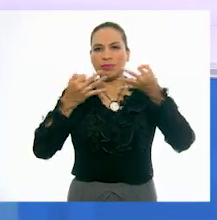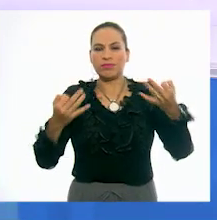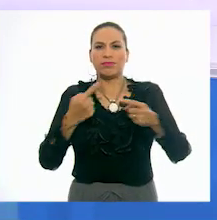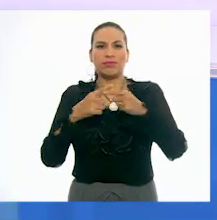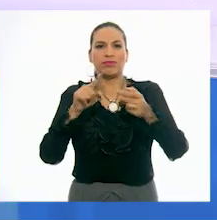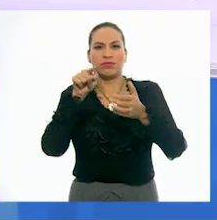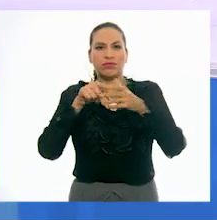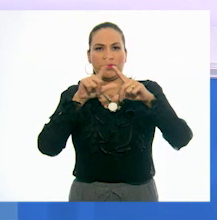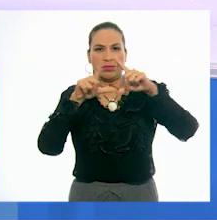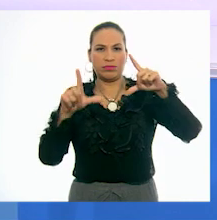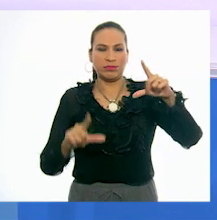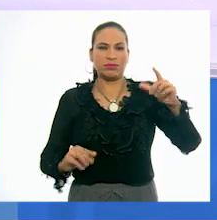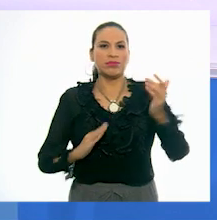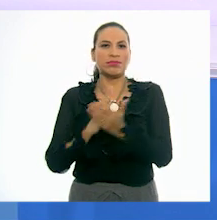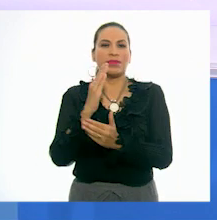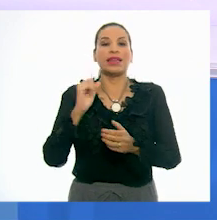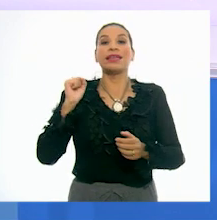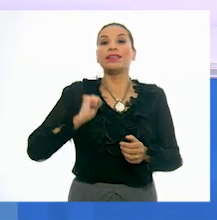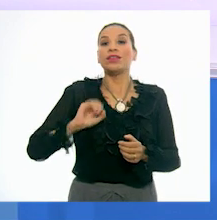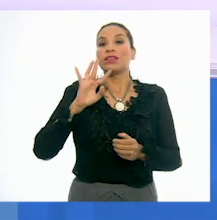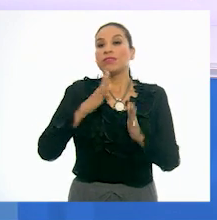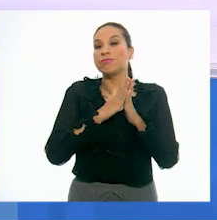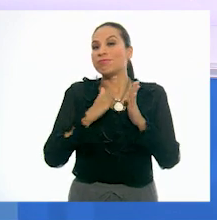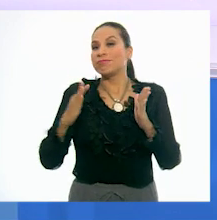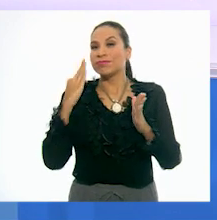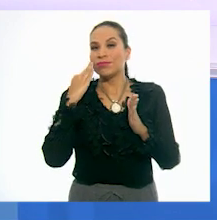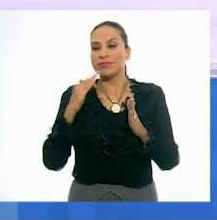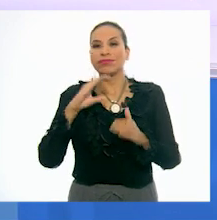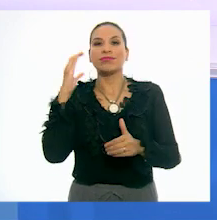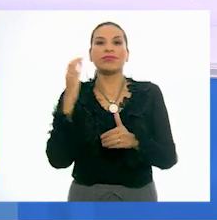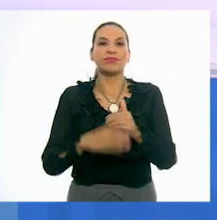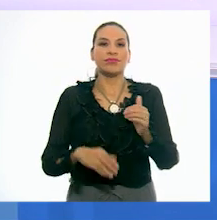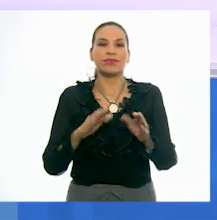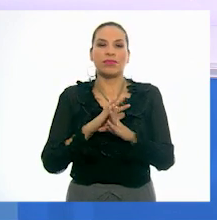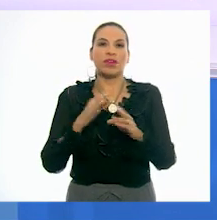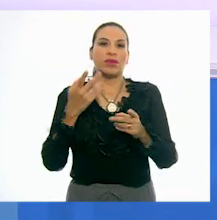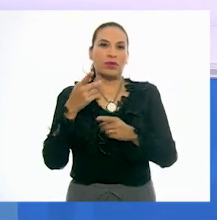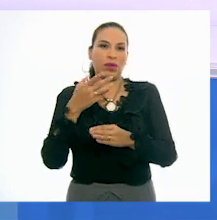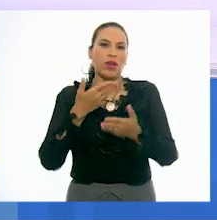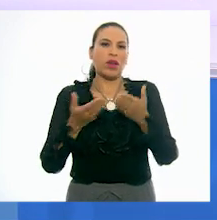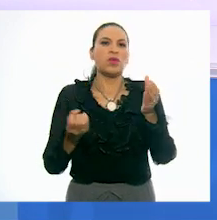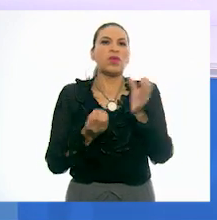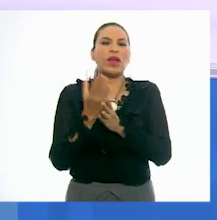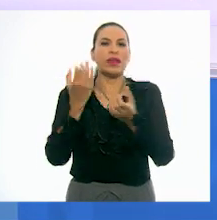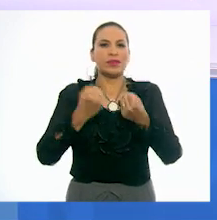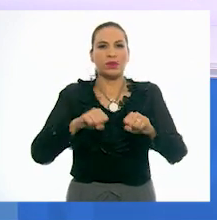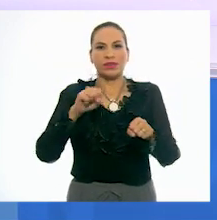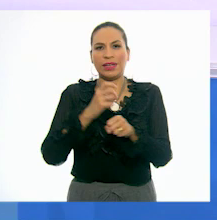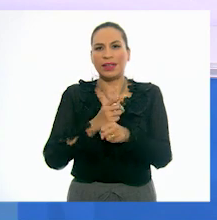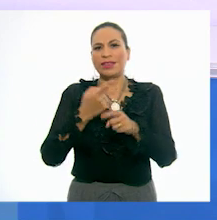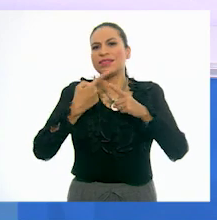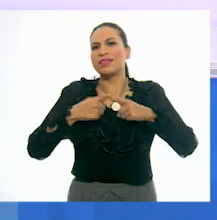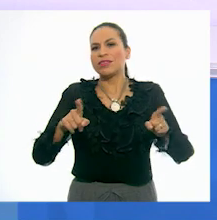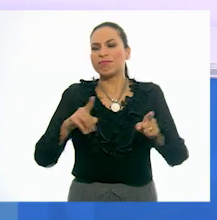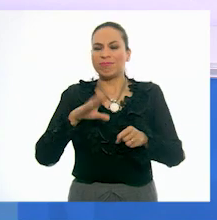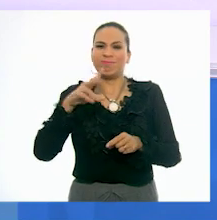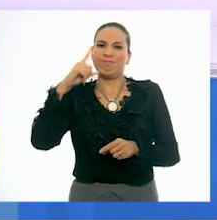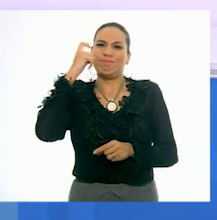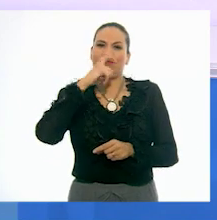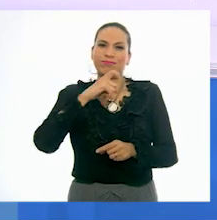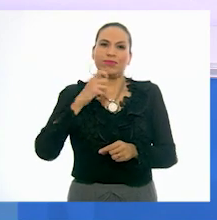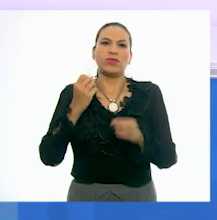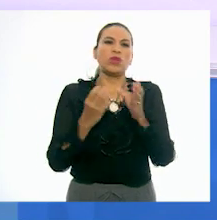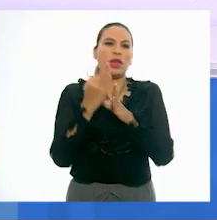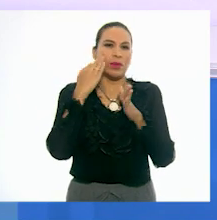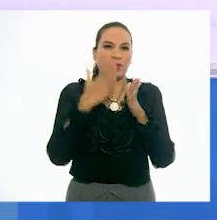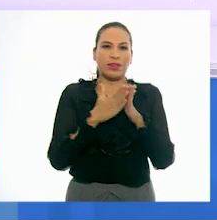algunas zonas incluso hasta el siglo XIX, y que terminaron por conformar una nueva sociedad diferente y compleja, en un